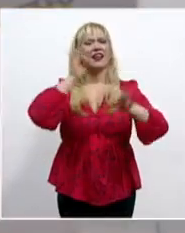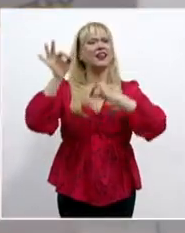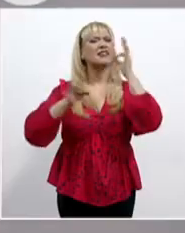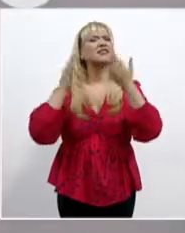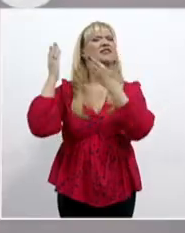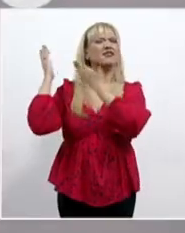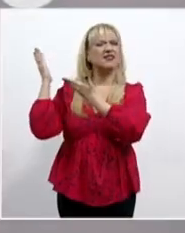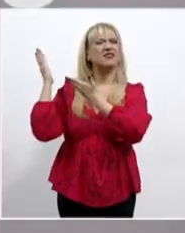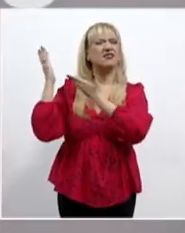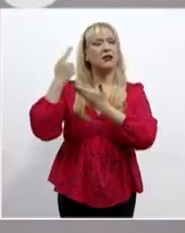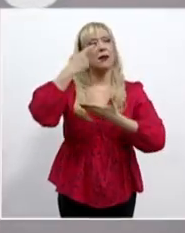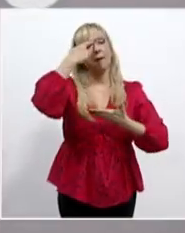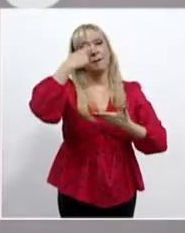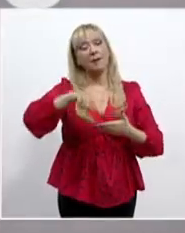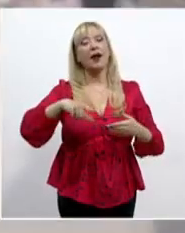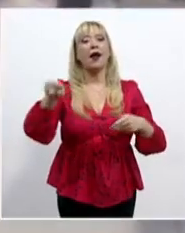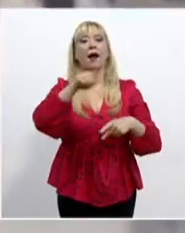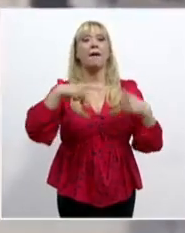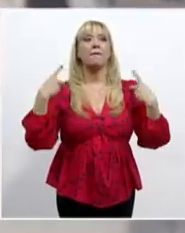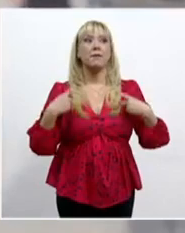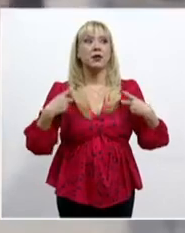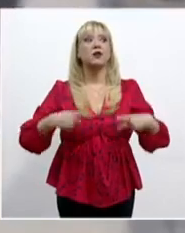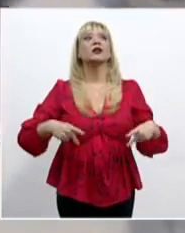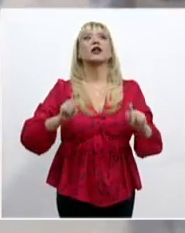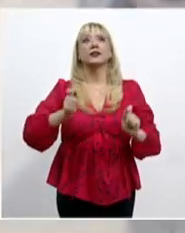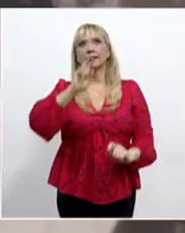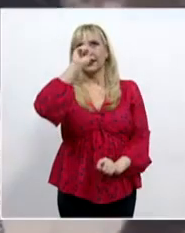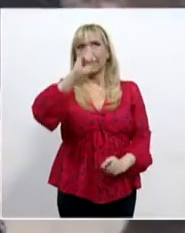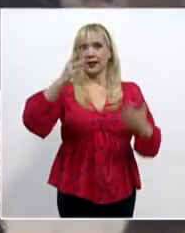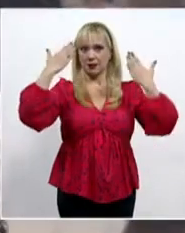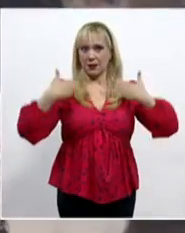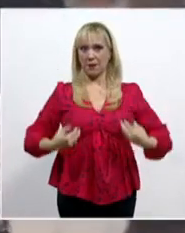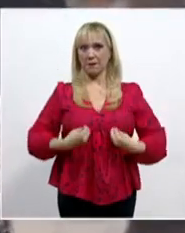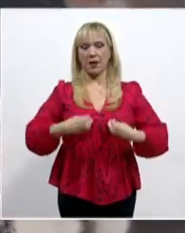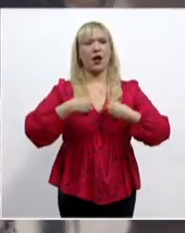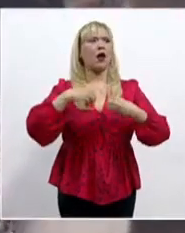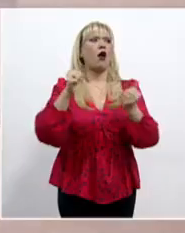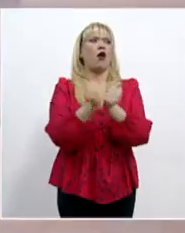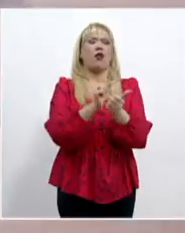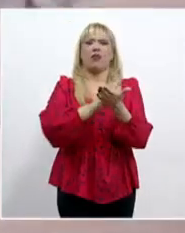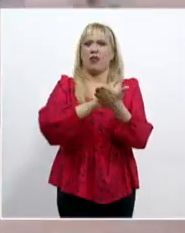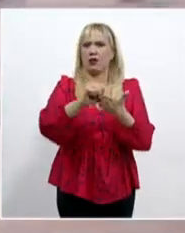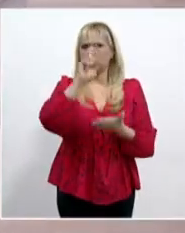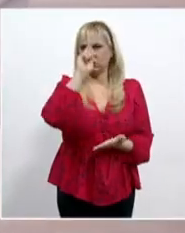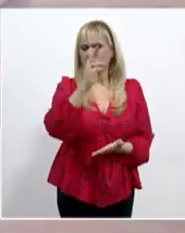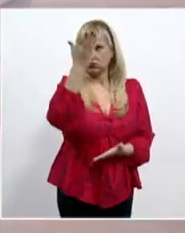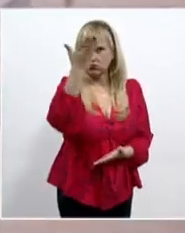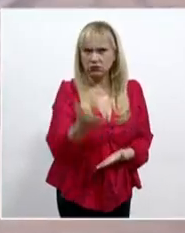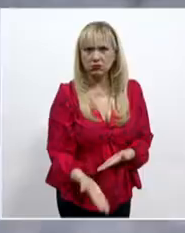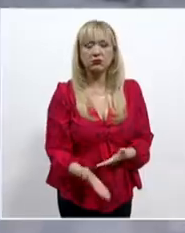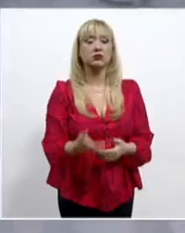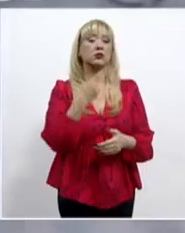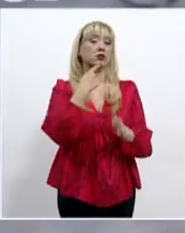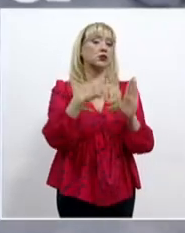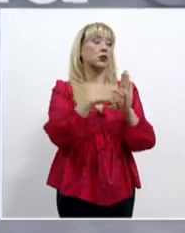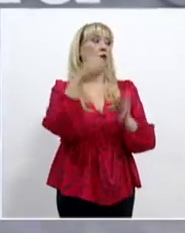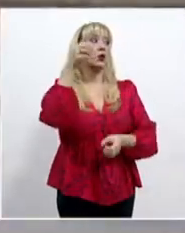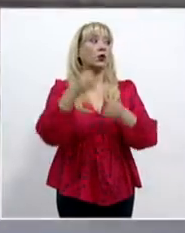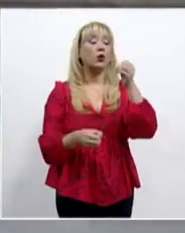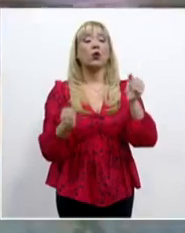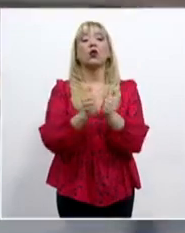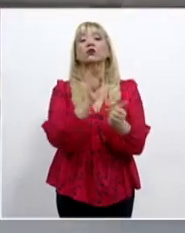personas identifiquen que una vida digna depende del cabal ejercicio de nuestros derechos, mismos que son protegidos por la Corte a través